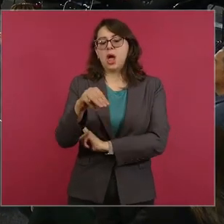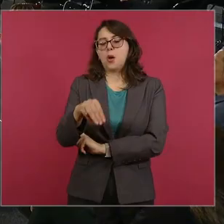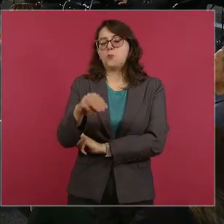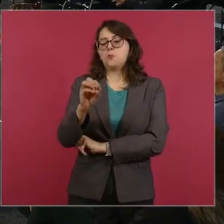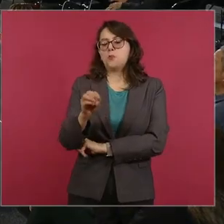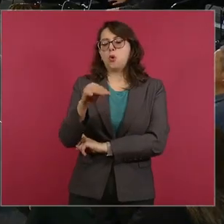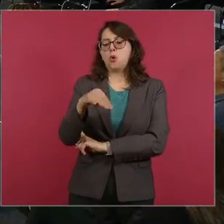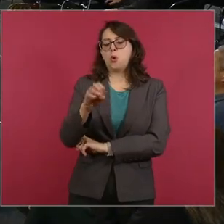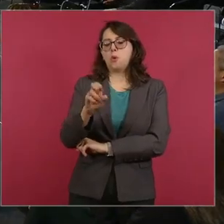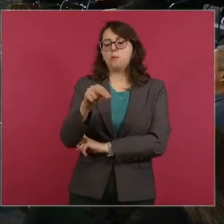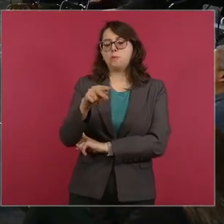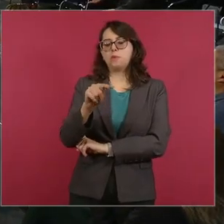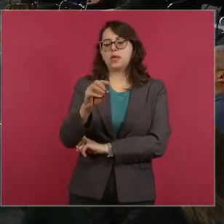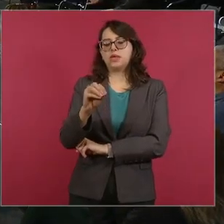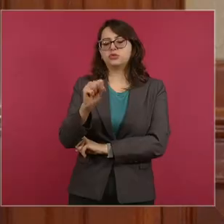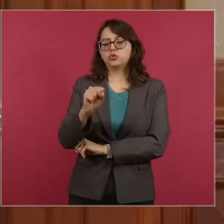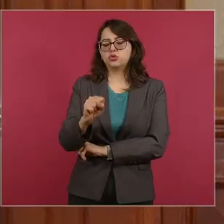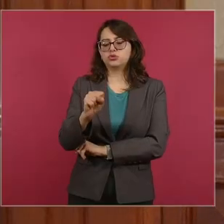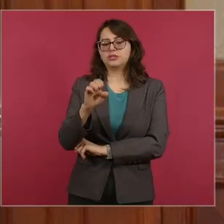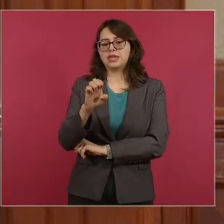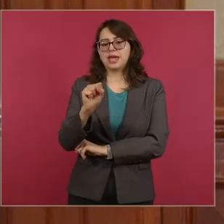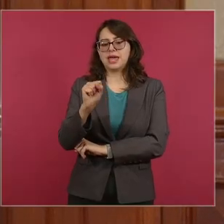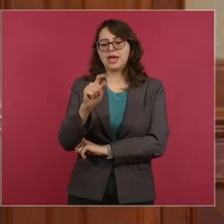de la Humanidad